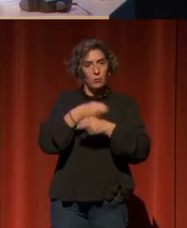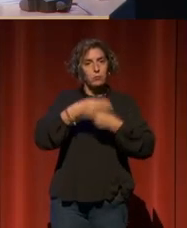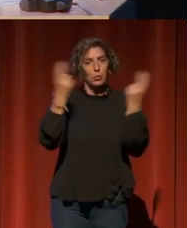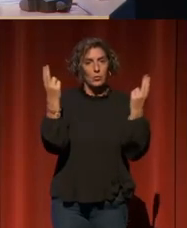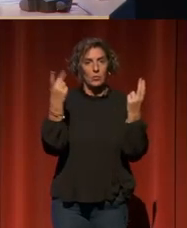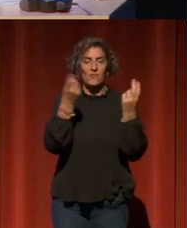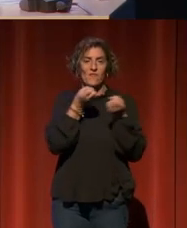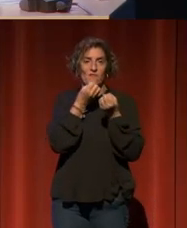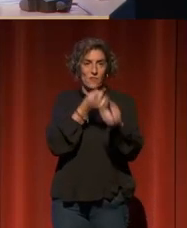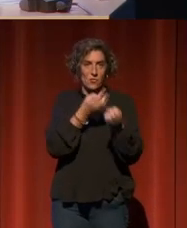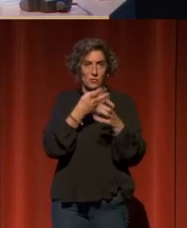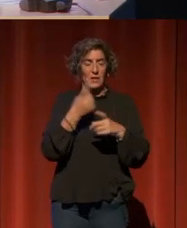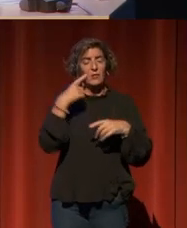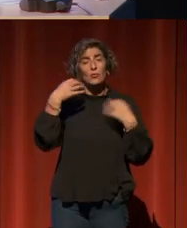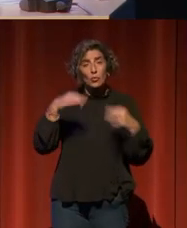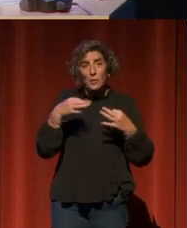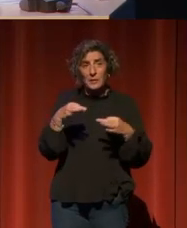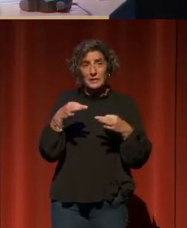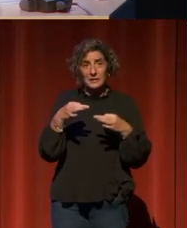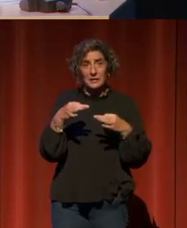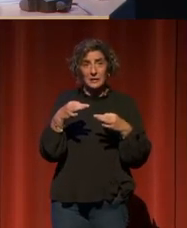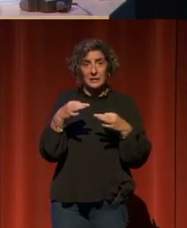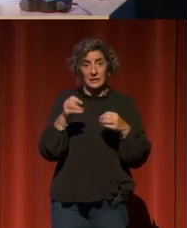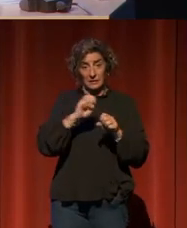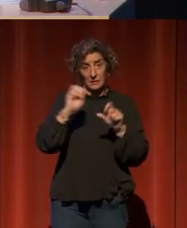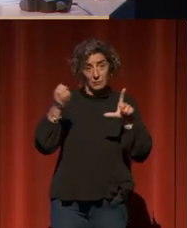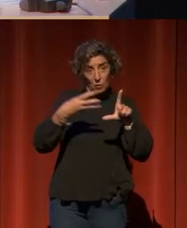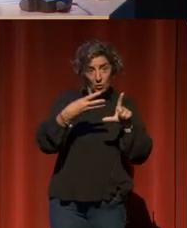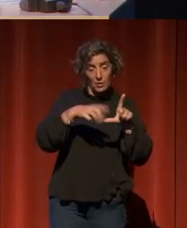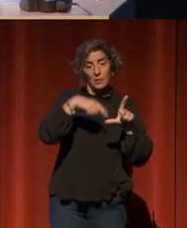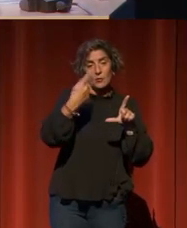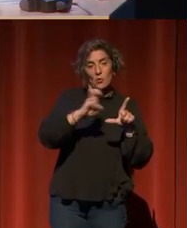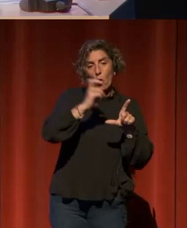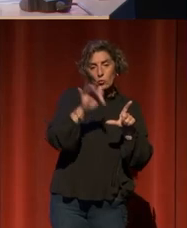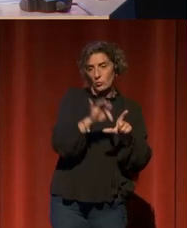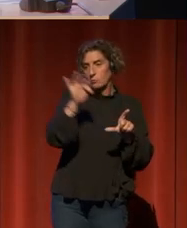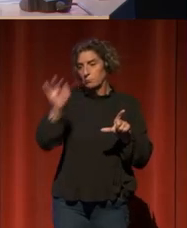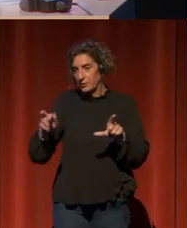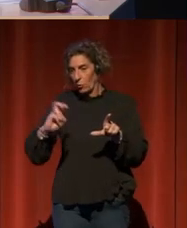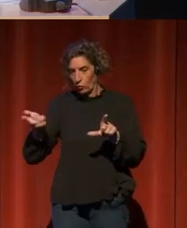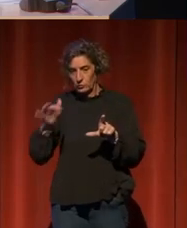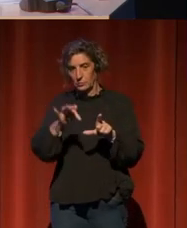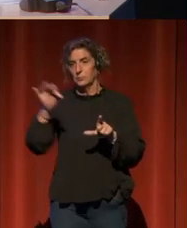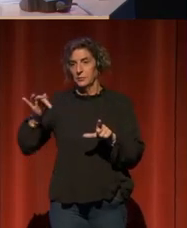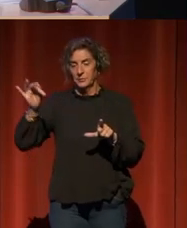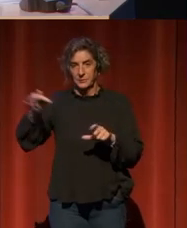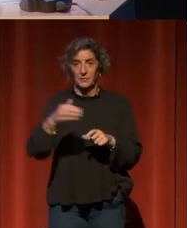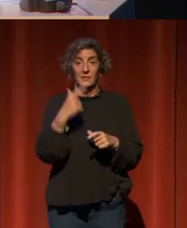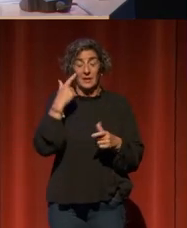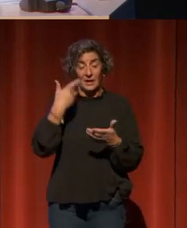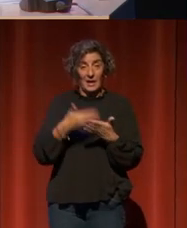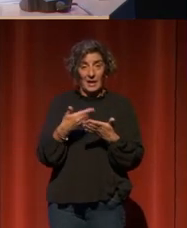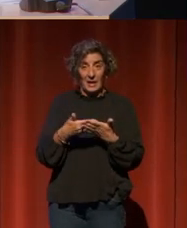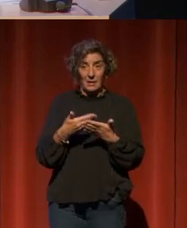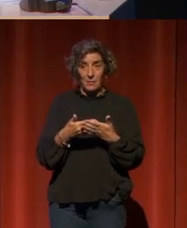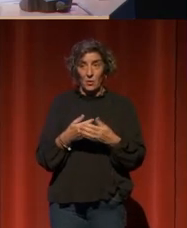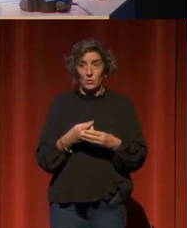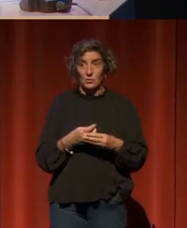informe normalmente conduce a un blog posterior unos ejemplos unos